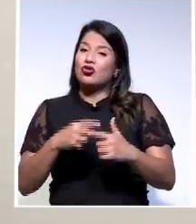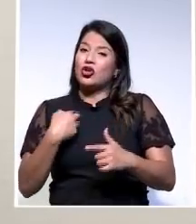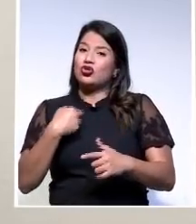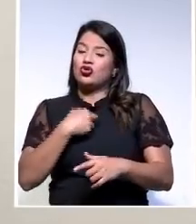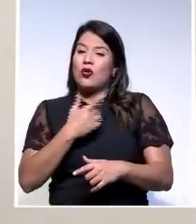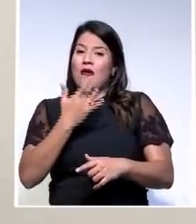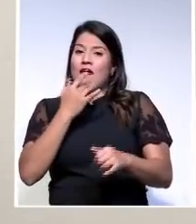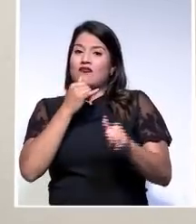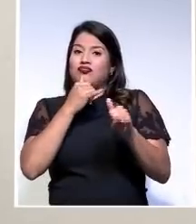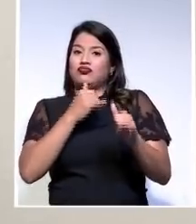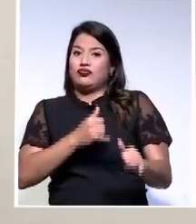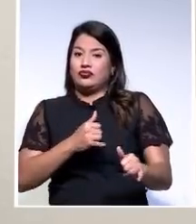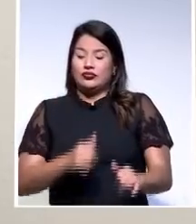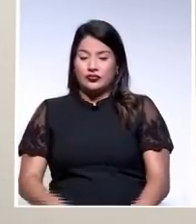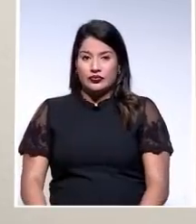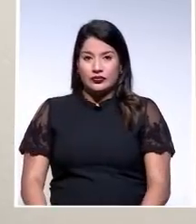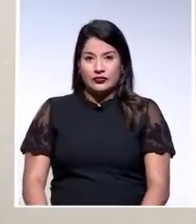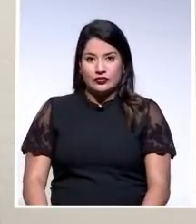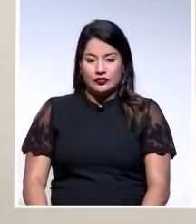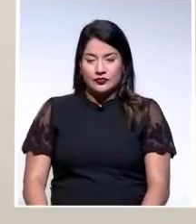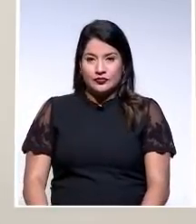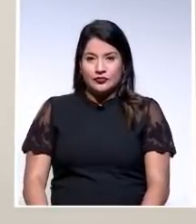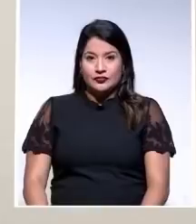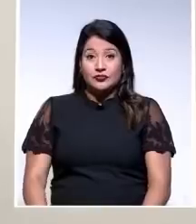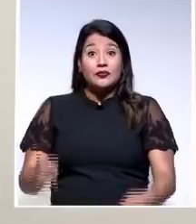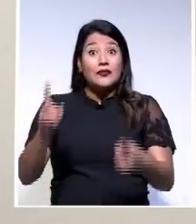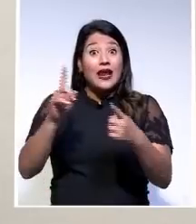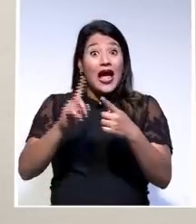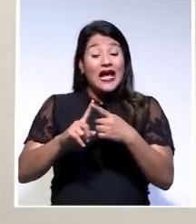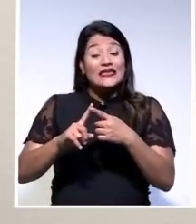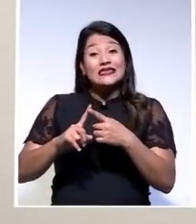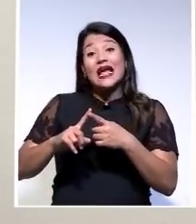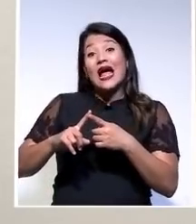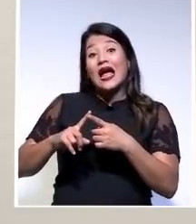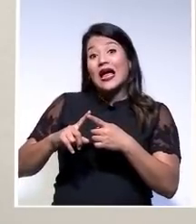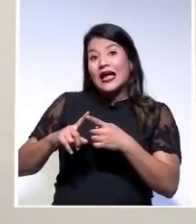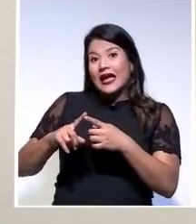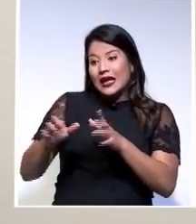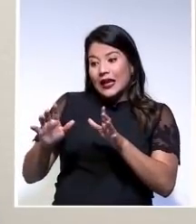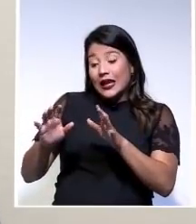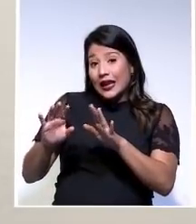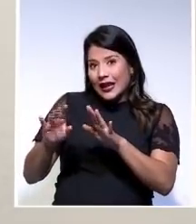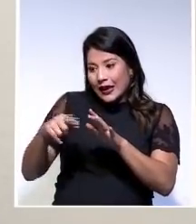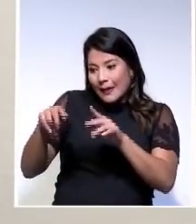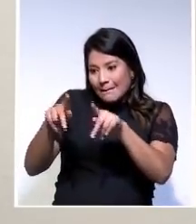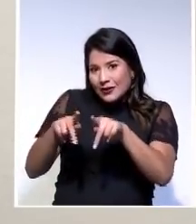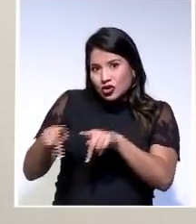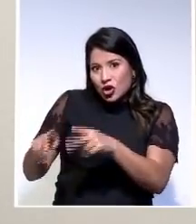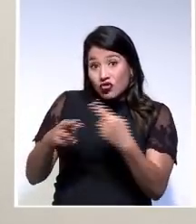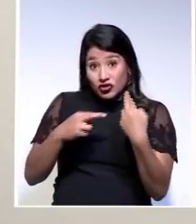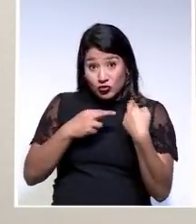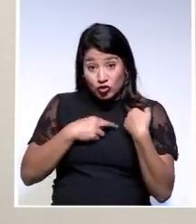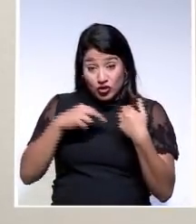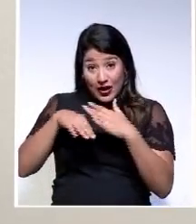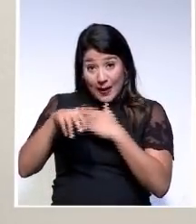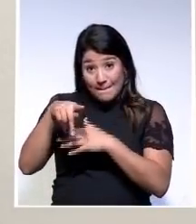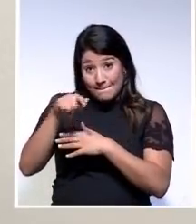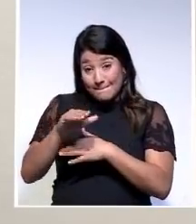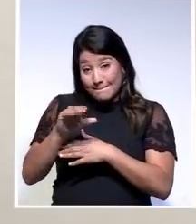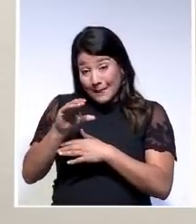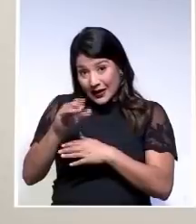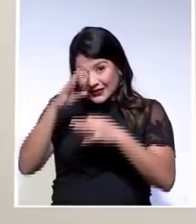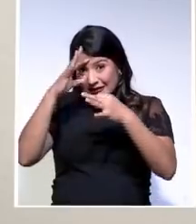ante el Tribunal Electoral Interno. Hasta que el Tribunal Electoral Interno determine y nos confirme esas situaciones,